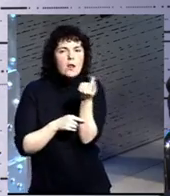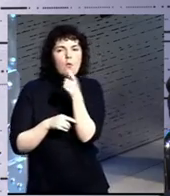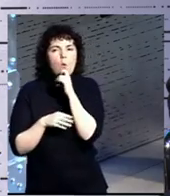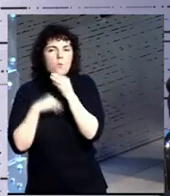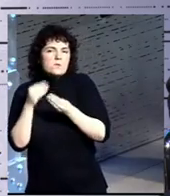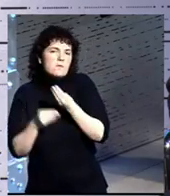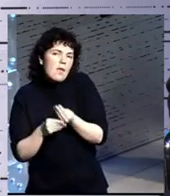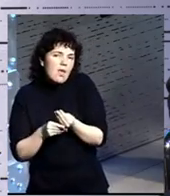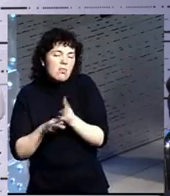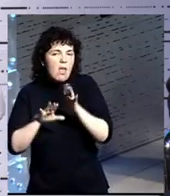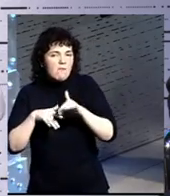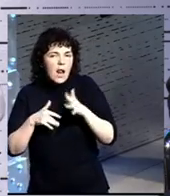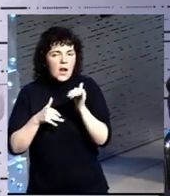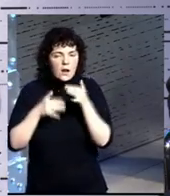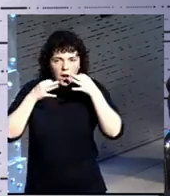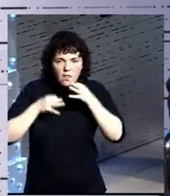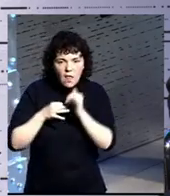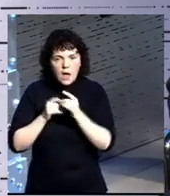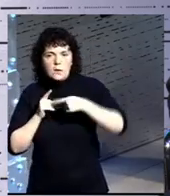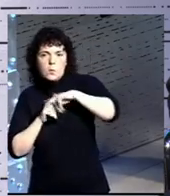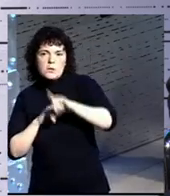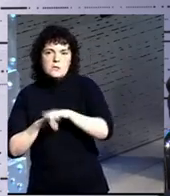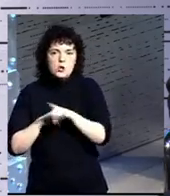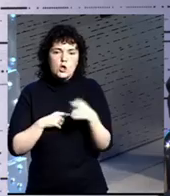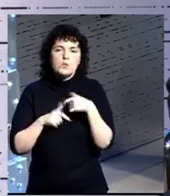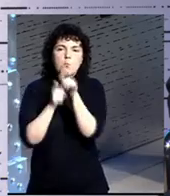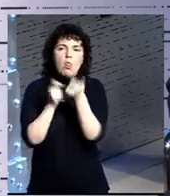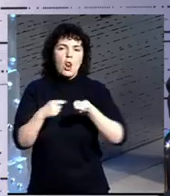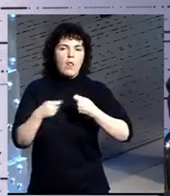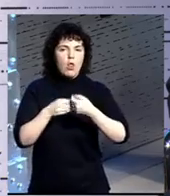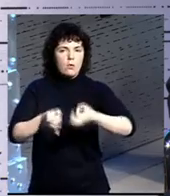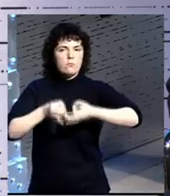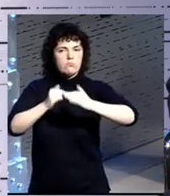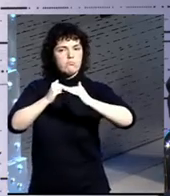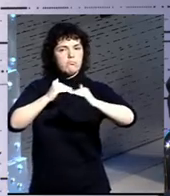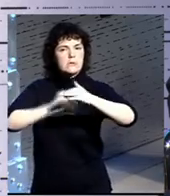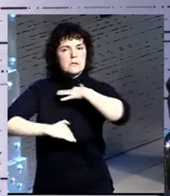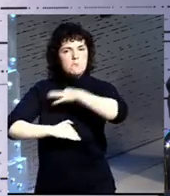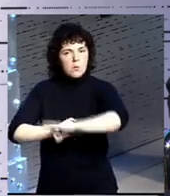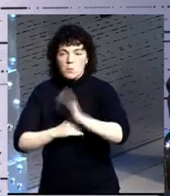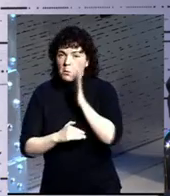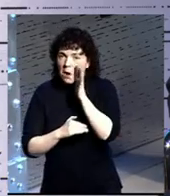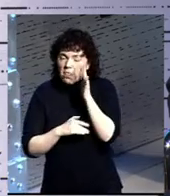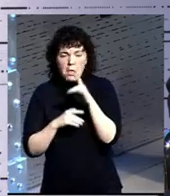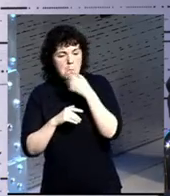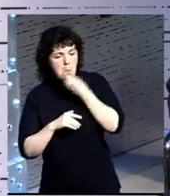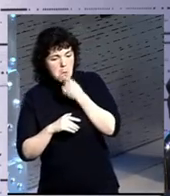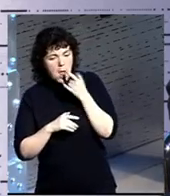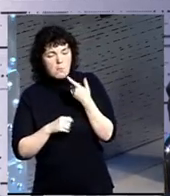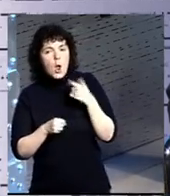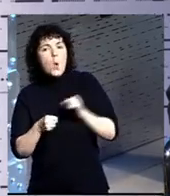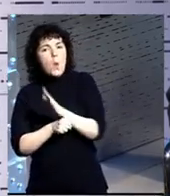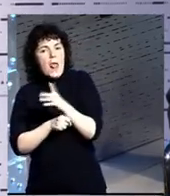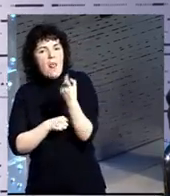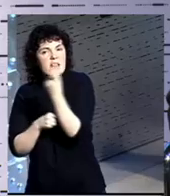eso termine de tener retornos y que sean modelos de negocio sostenibles, porque aparentemente pueden estar muy bien, cubrir una necesidad, pero si después